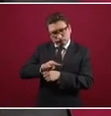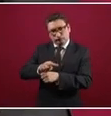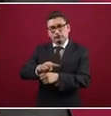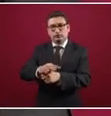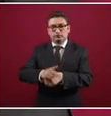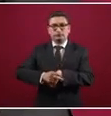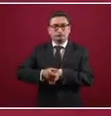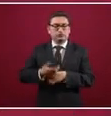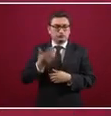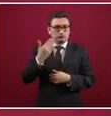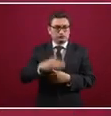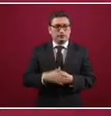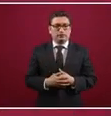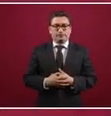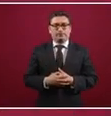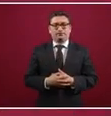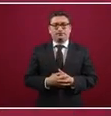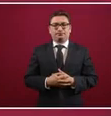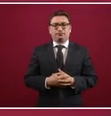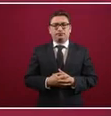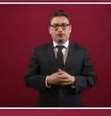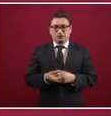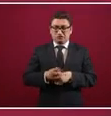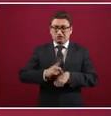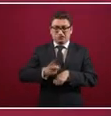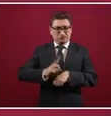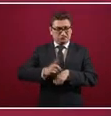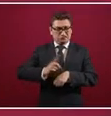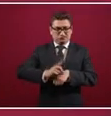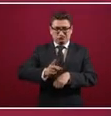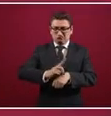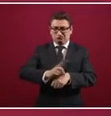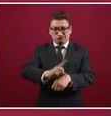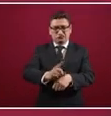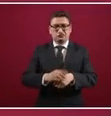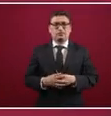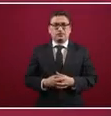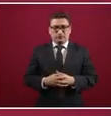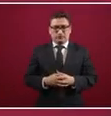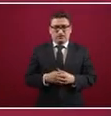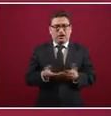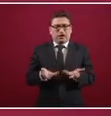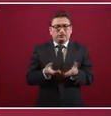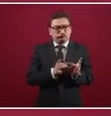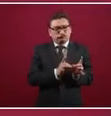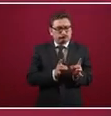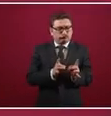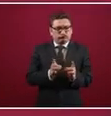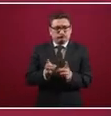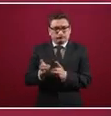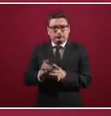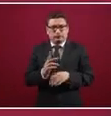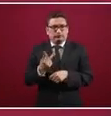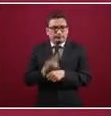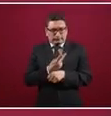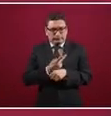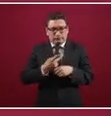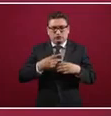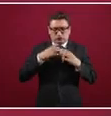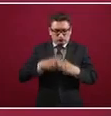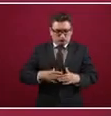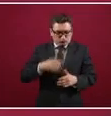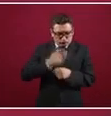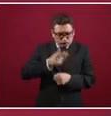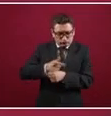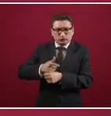cotidiano y de manera diaria a lo que está sucediendo con la identificación